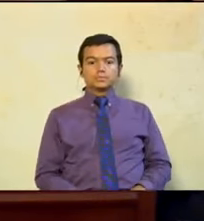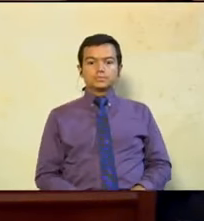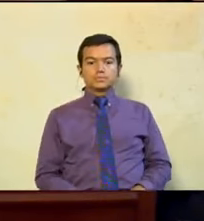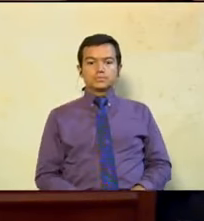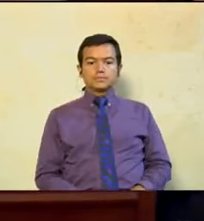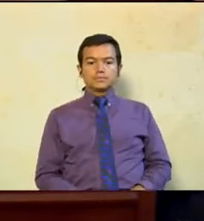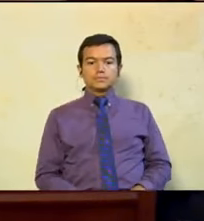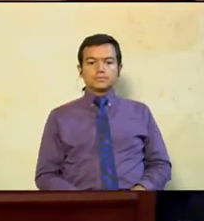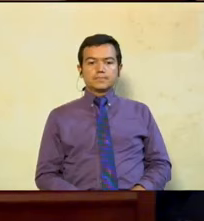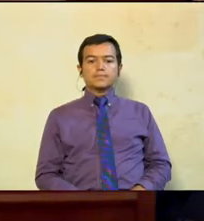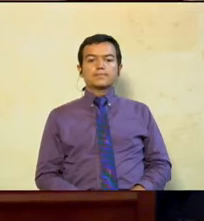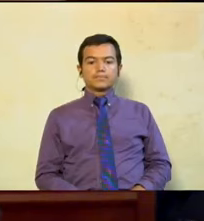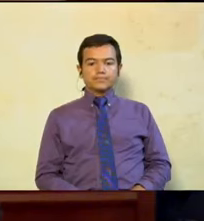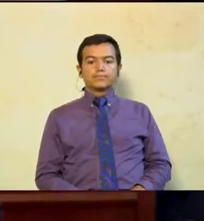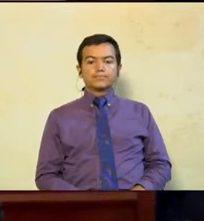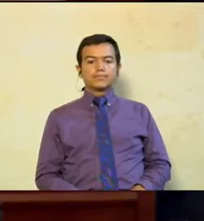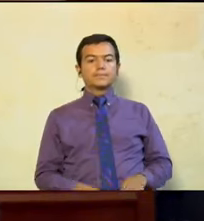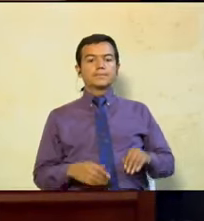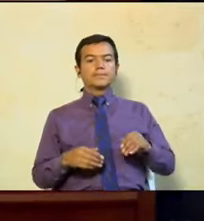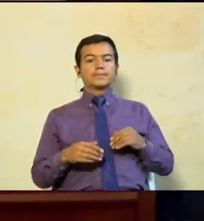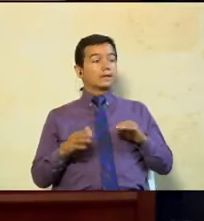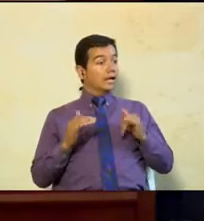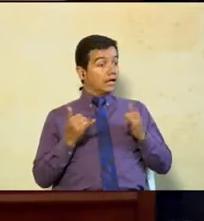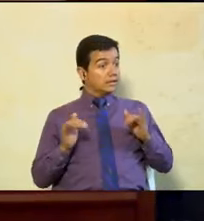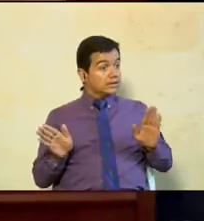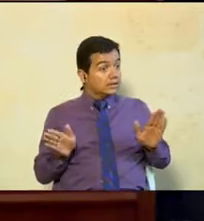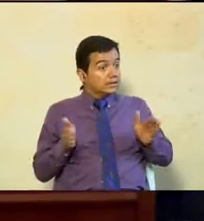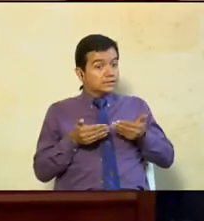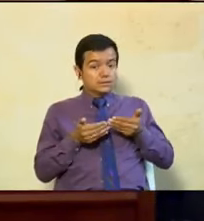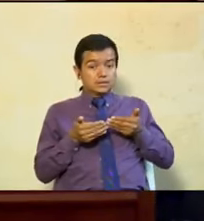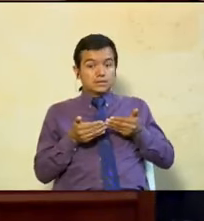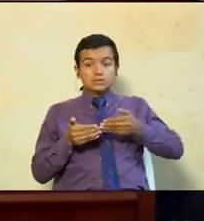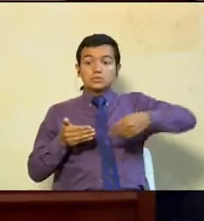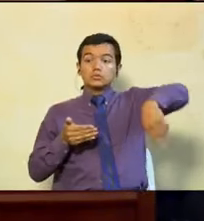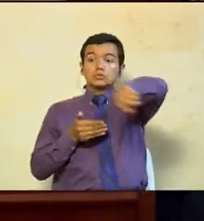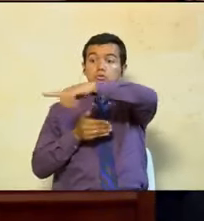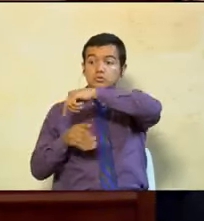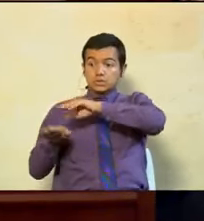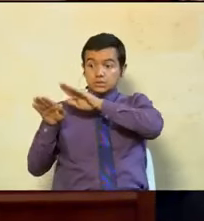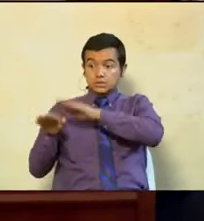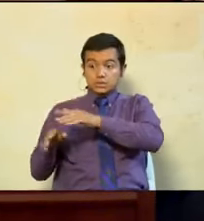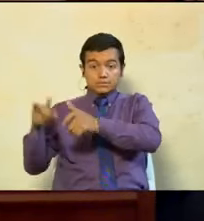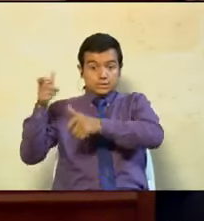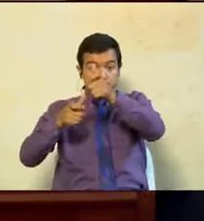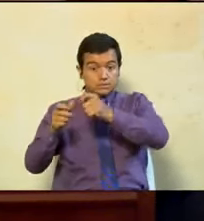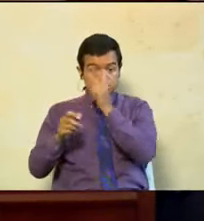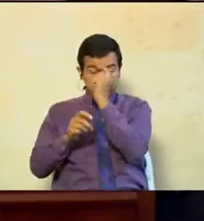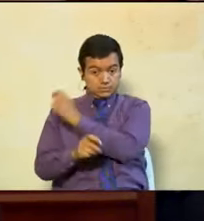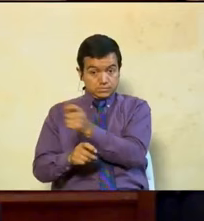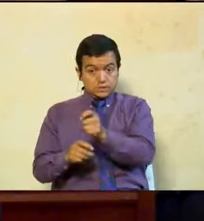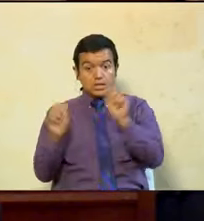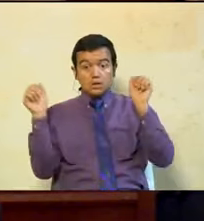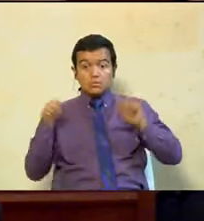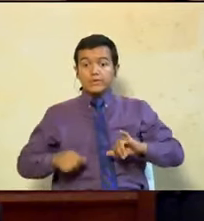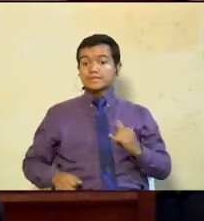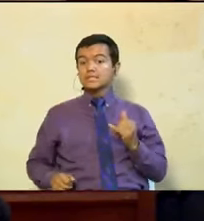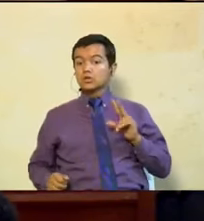discusión se cierra la discusión aprueban los honorables representantes el articulado con las